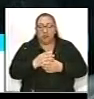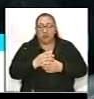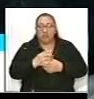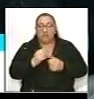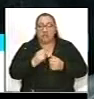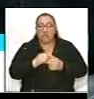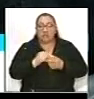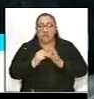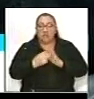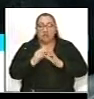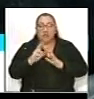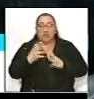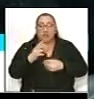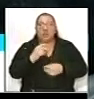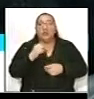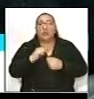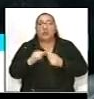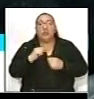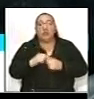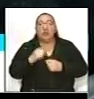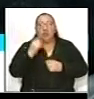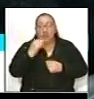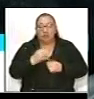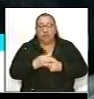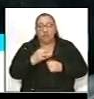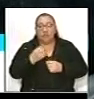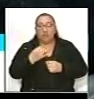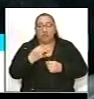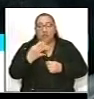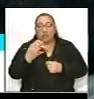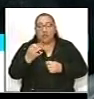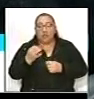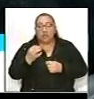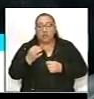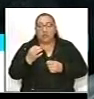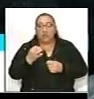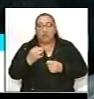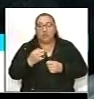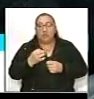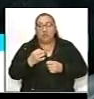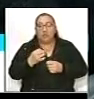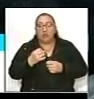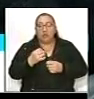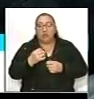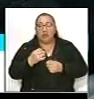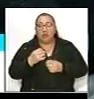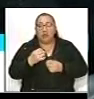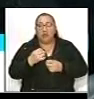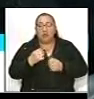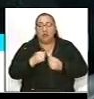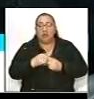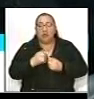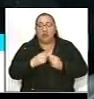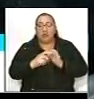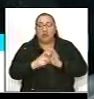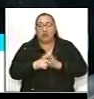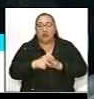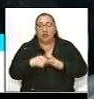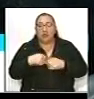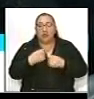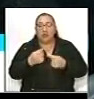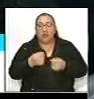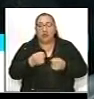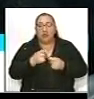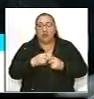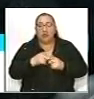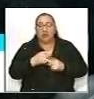ejemplo que no hay un número fijo de vacantes. Lamentablemente el reglamento de la ley le dio la potestad